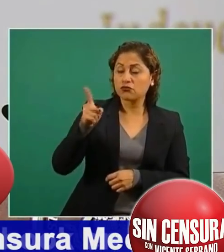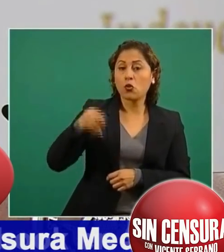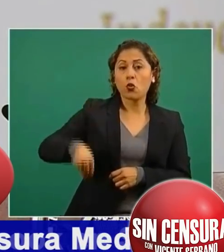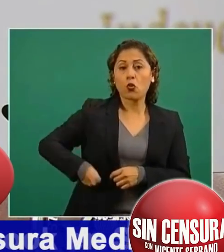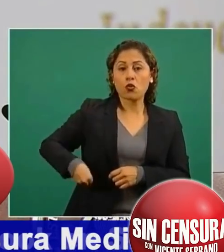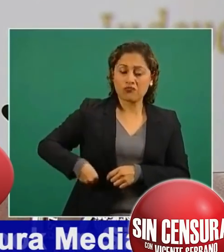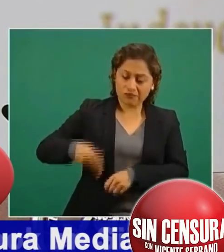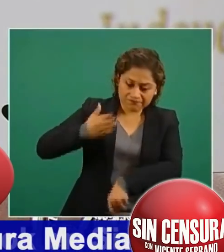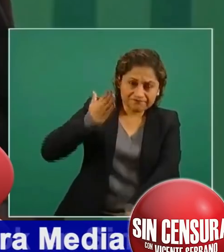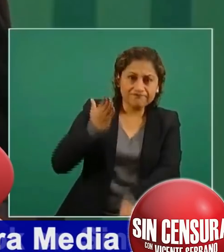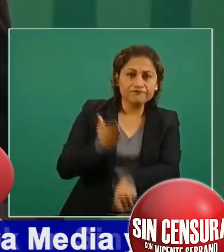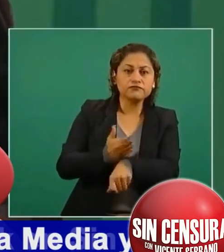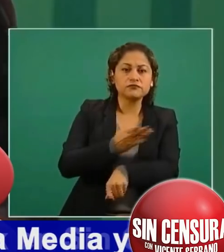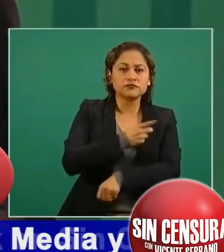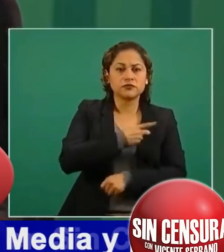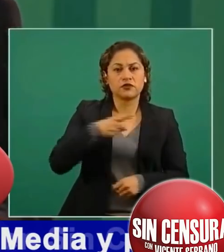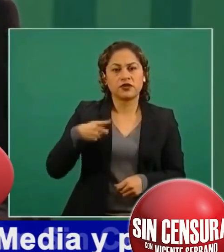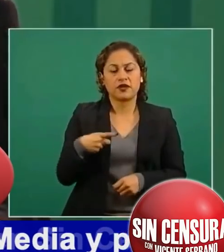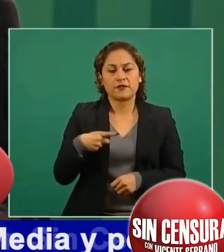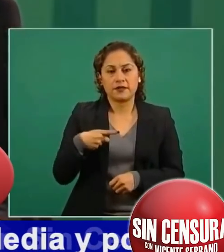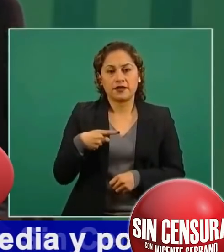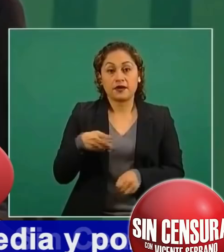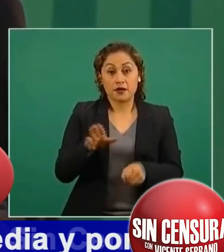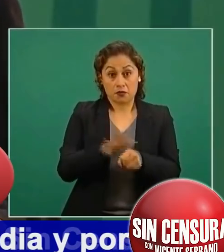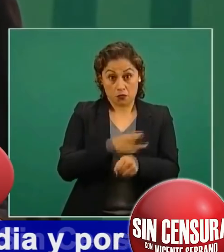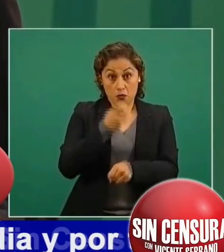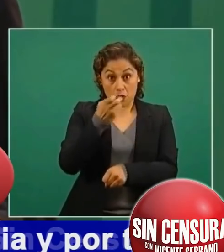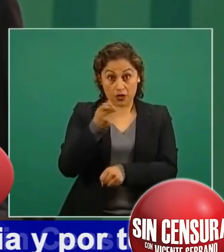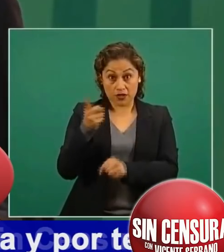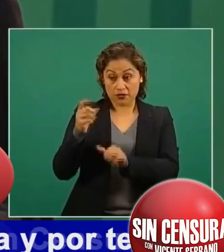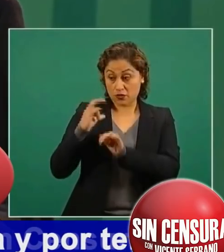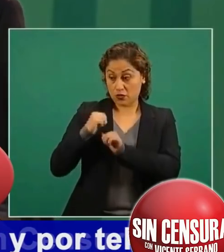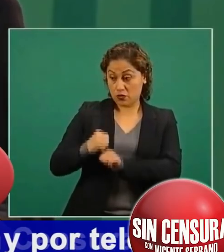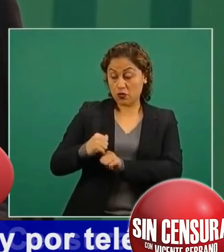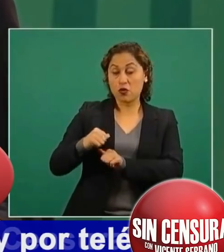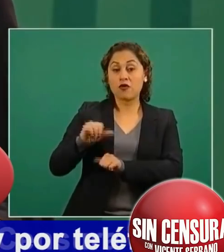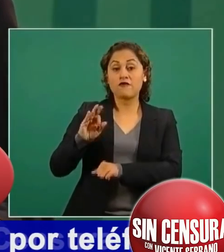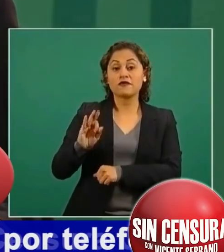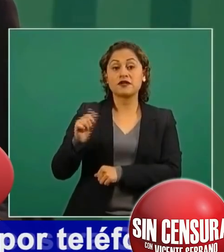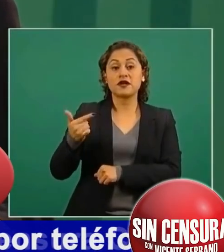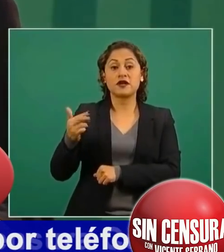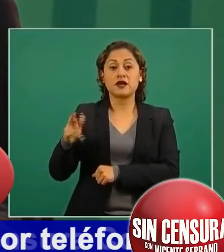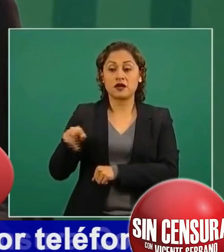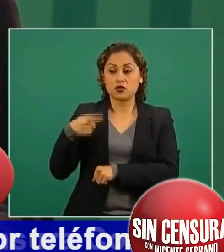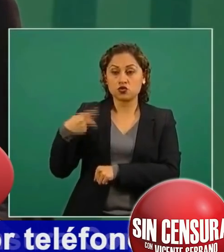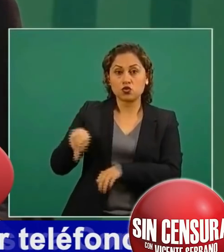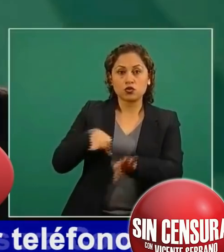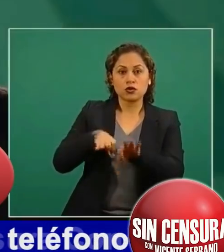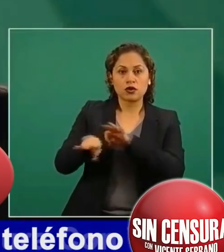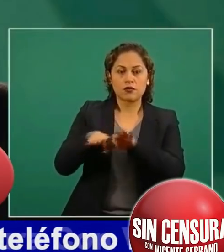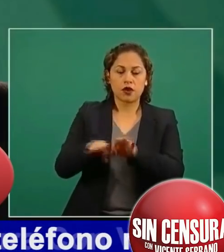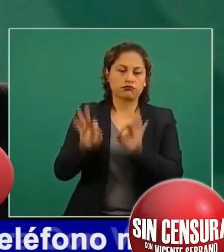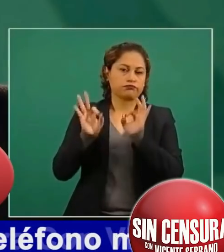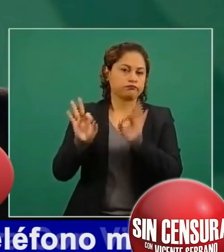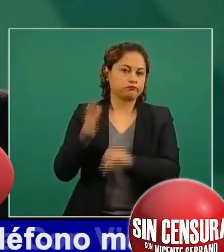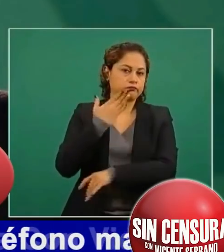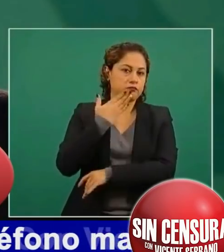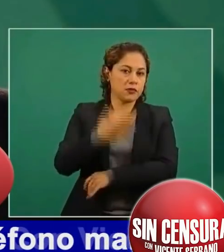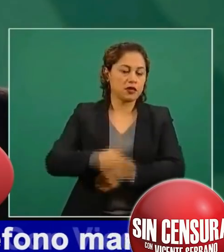Por eso lo que está haciendo la Fiscalía es correcto. Y